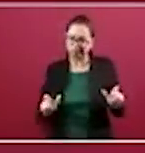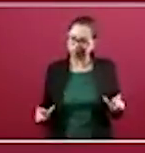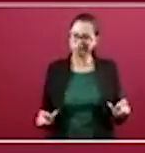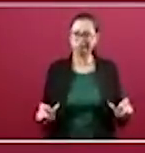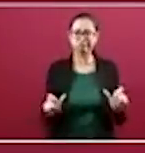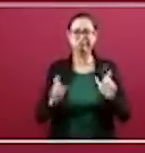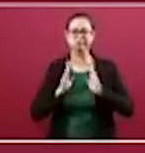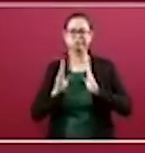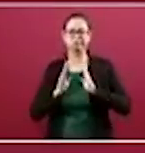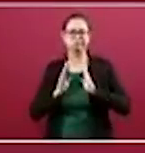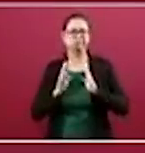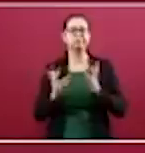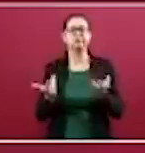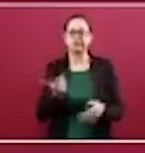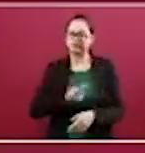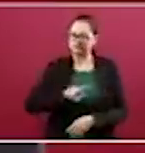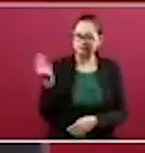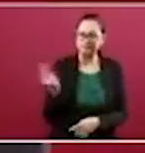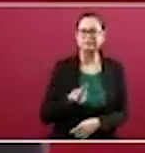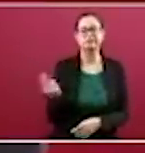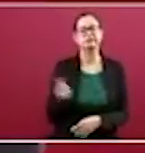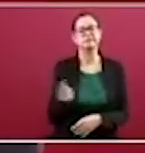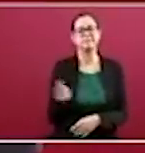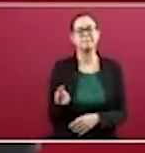Necesitamos de una Guardia Nacional.